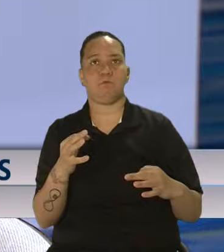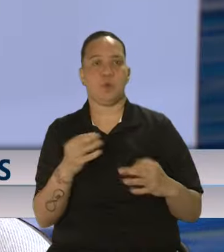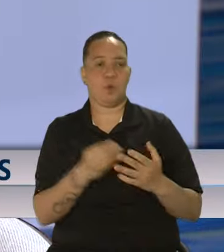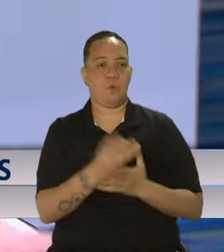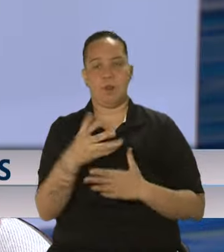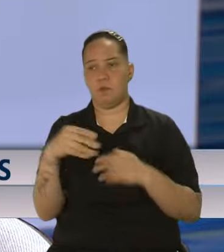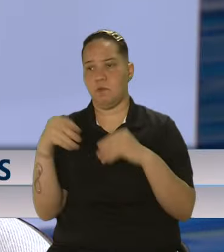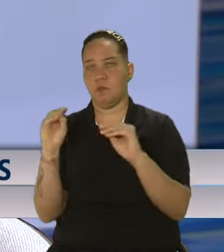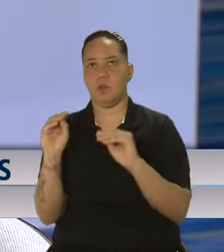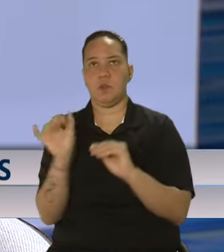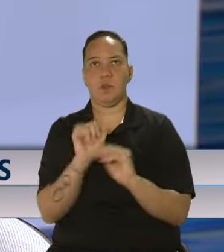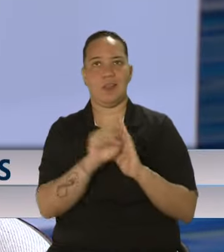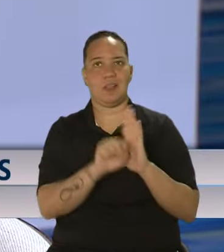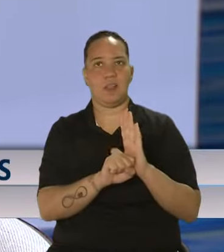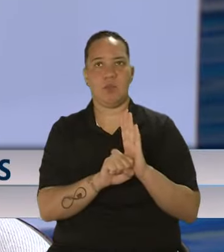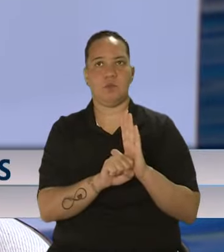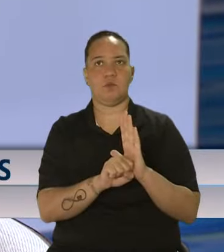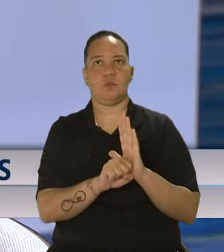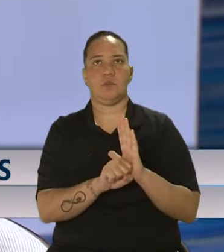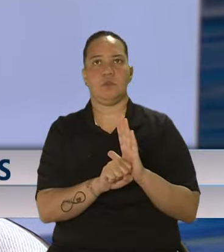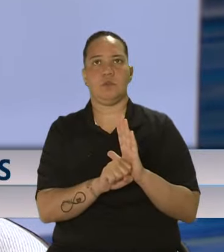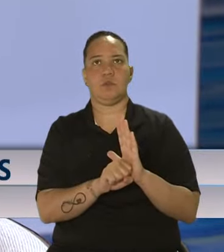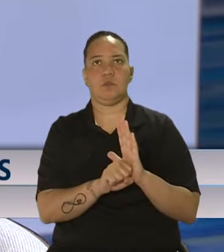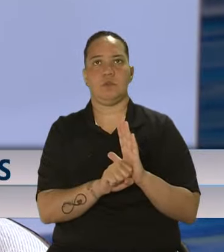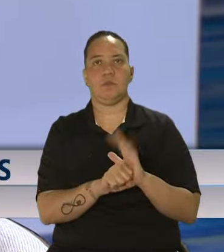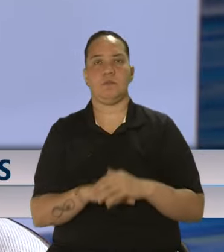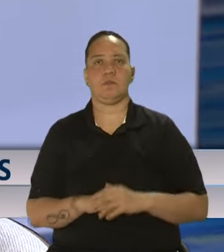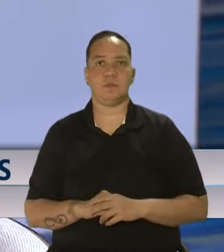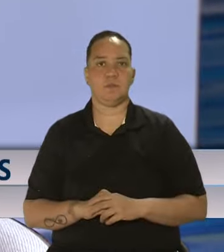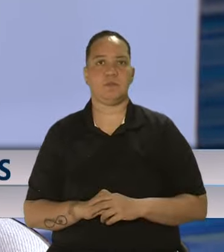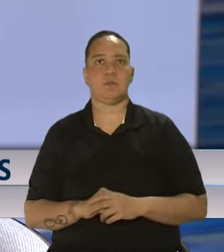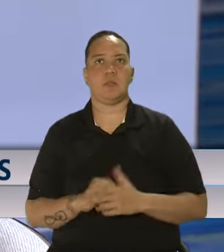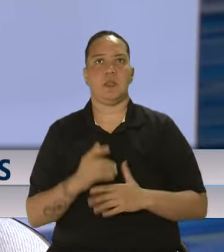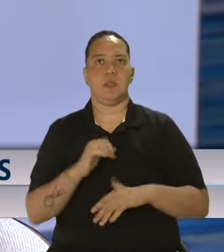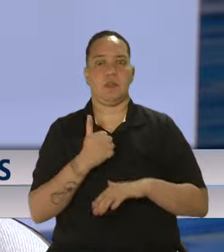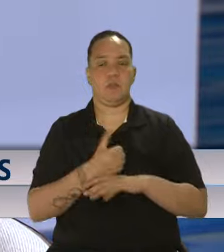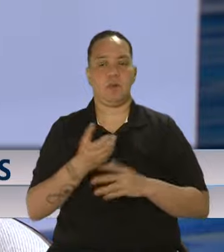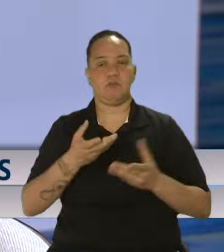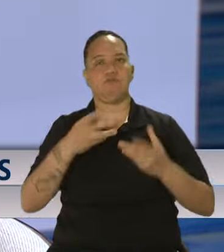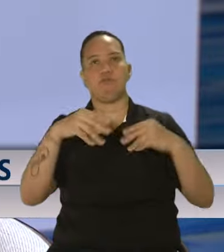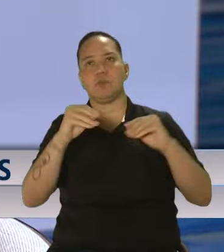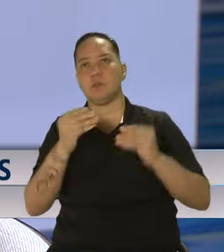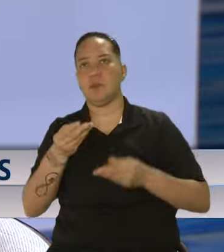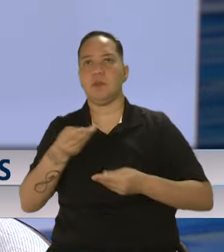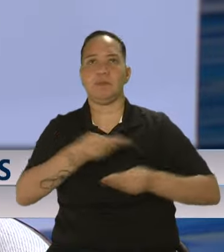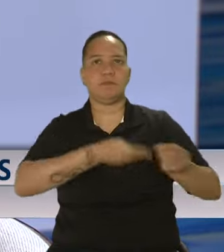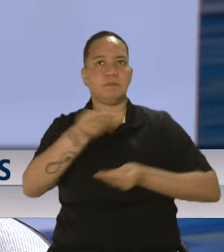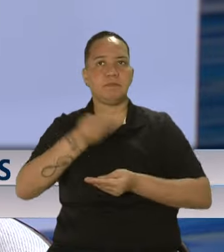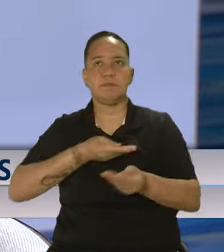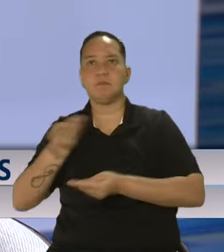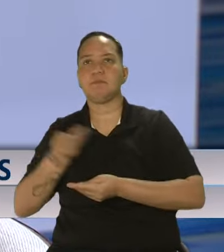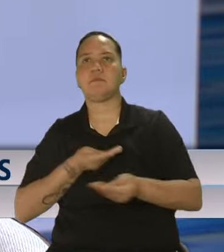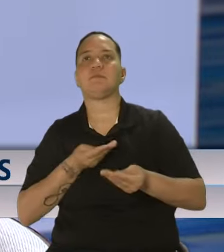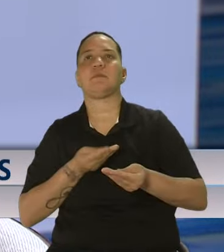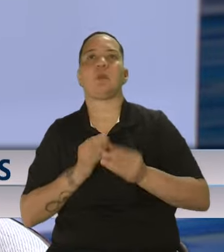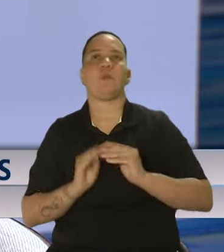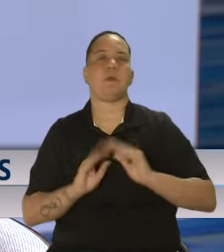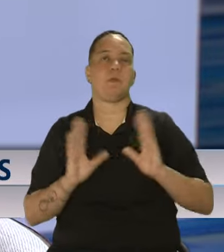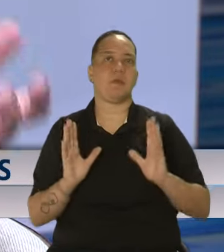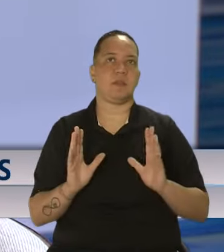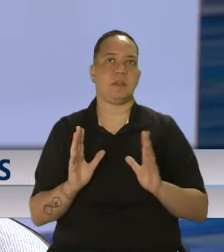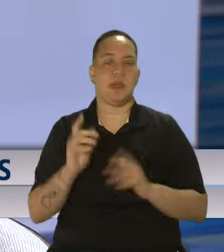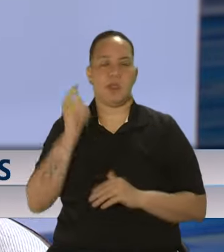vendiendo igual que el estado se plantea Una dicotomía entre estado y mercado eh obvia ente hay